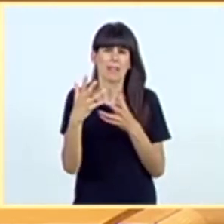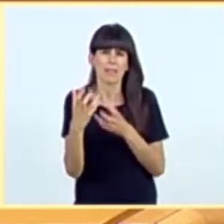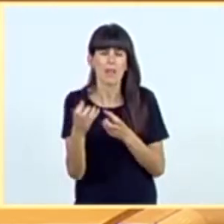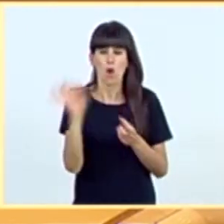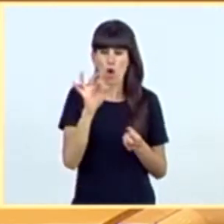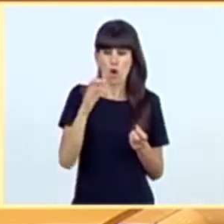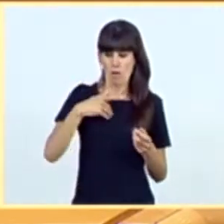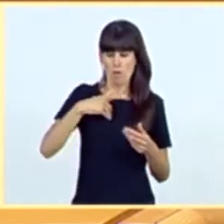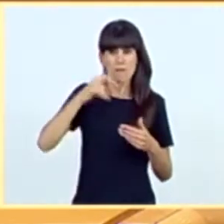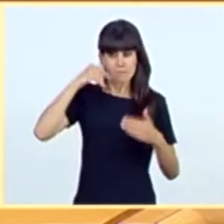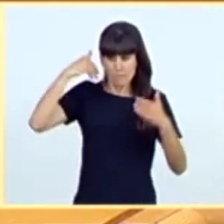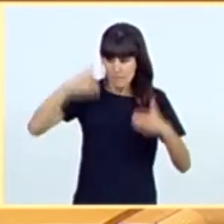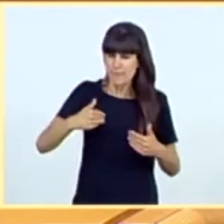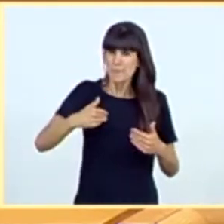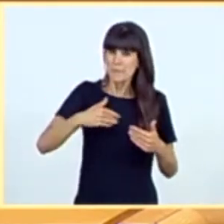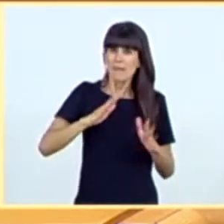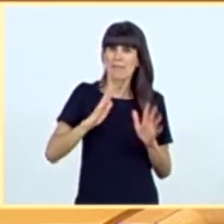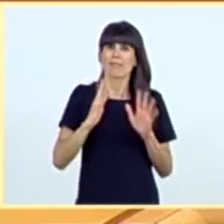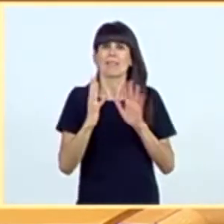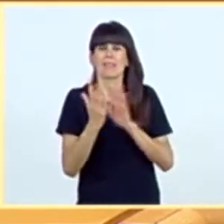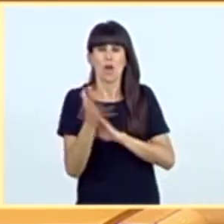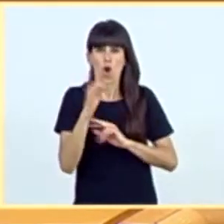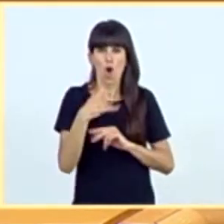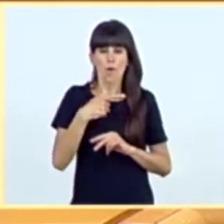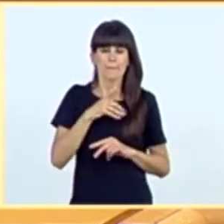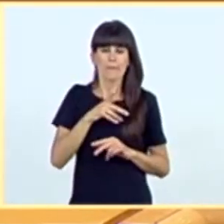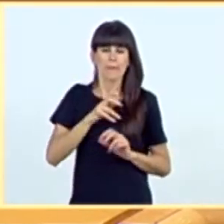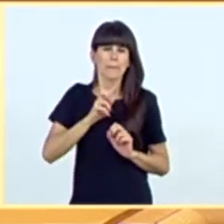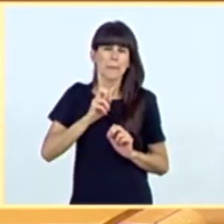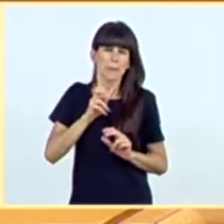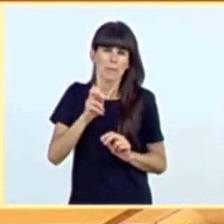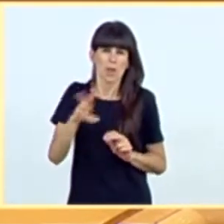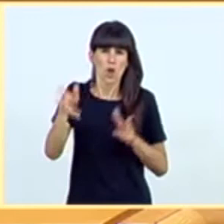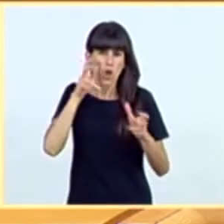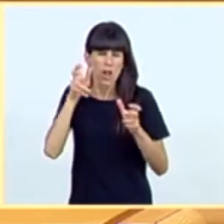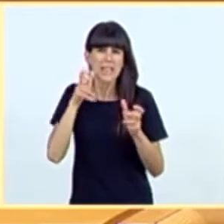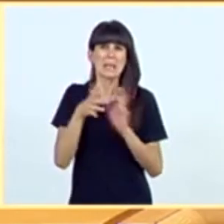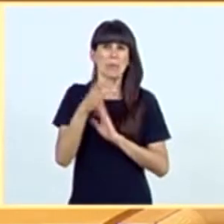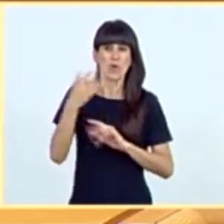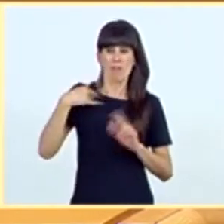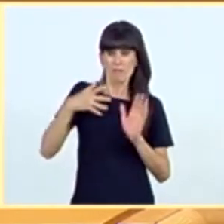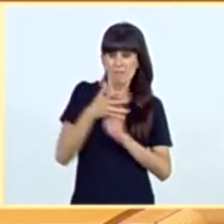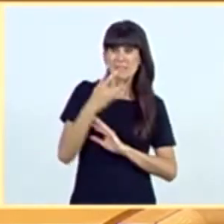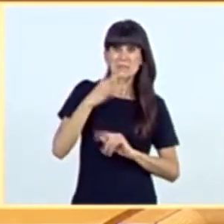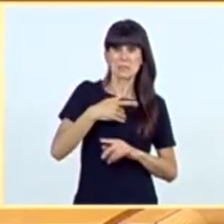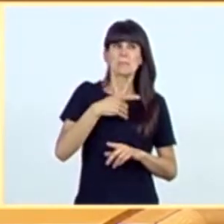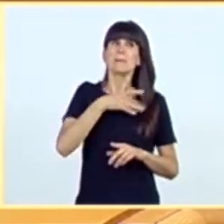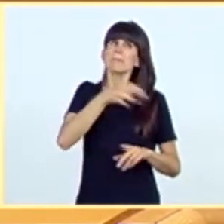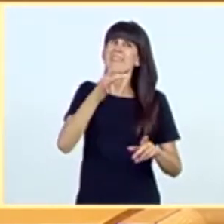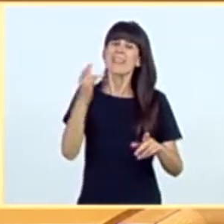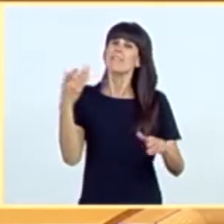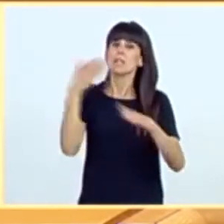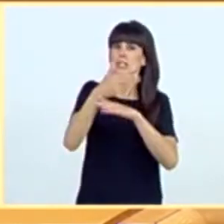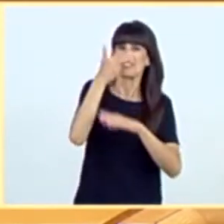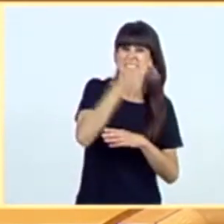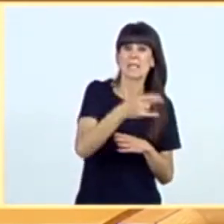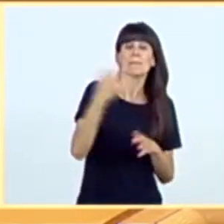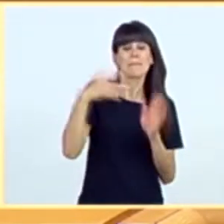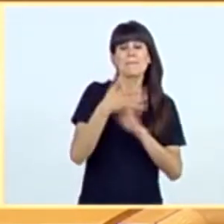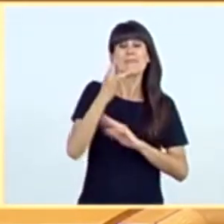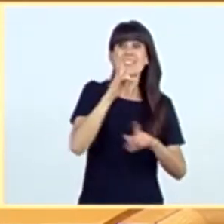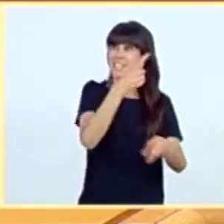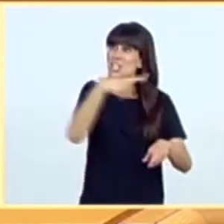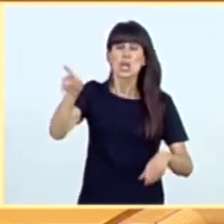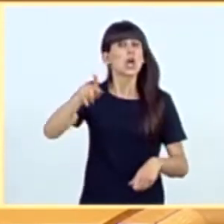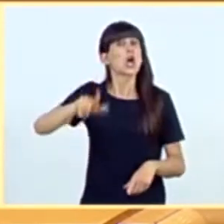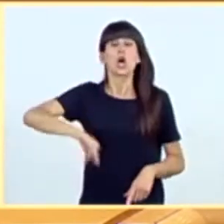deterioro funcional grave, más deterioro cognitivo moderado. Lo ideal sería visita, atención en la propia residencia. Criterios de exclusión de derivación